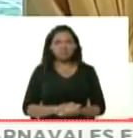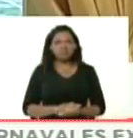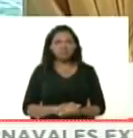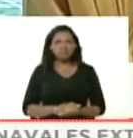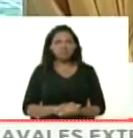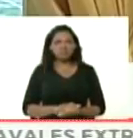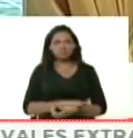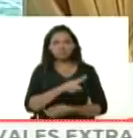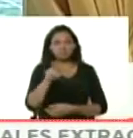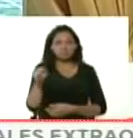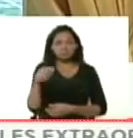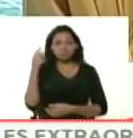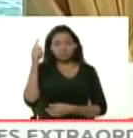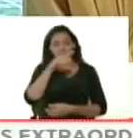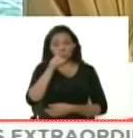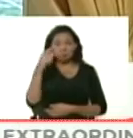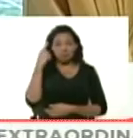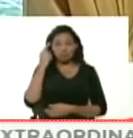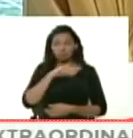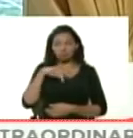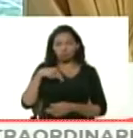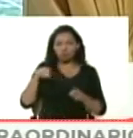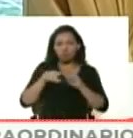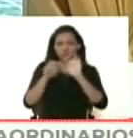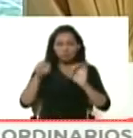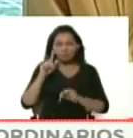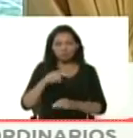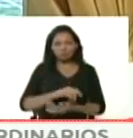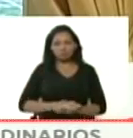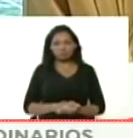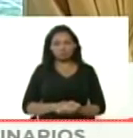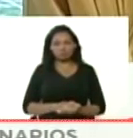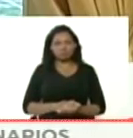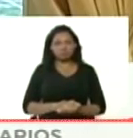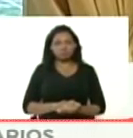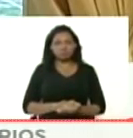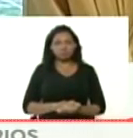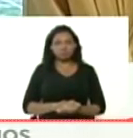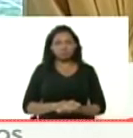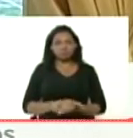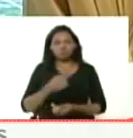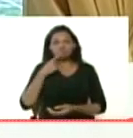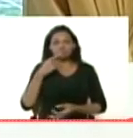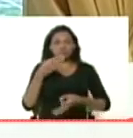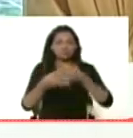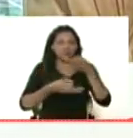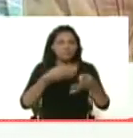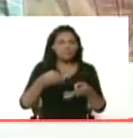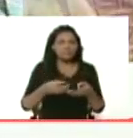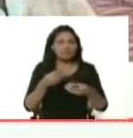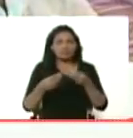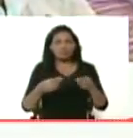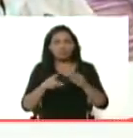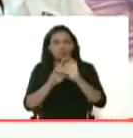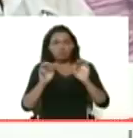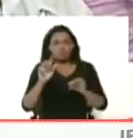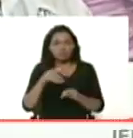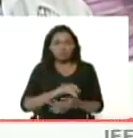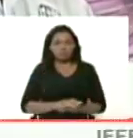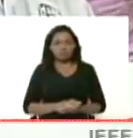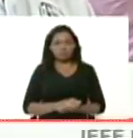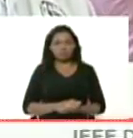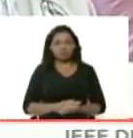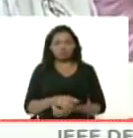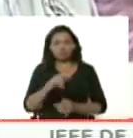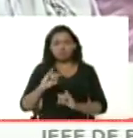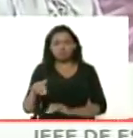Entre ustedes y nosotros. Eso no está para estar diciéndolo. Es para hacerlo. El plan proteína es